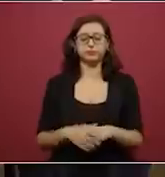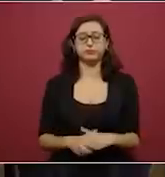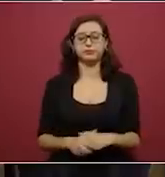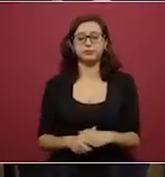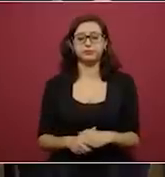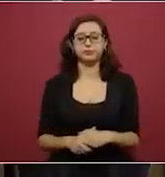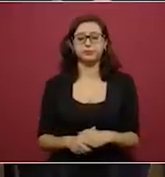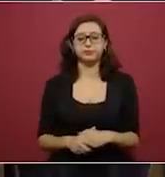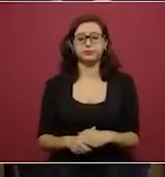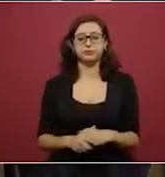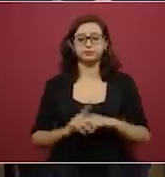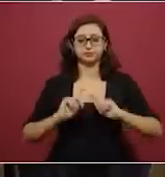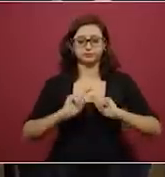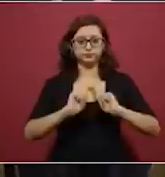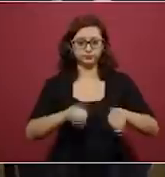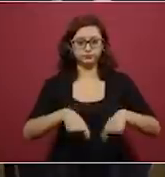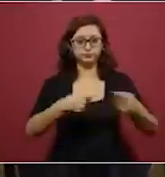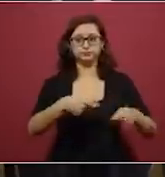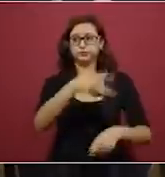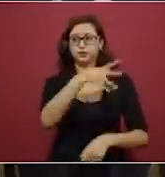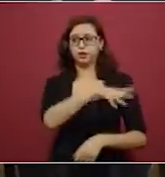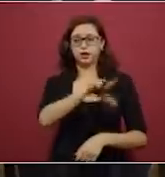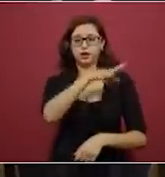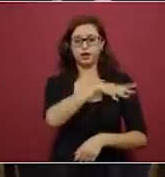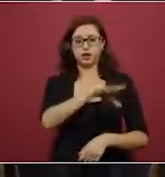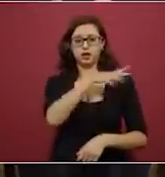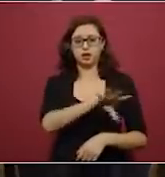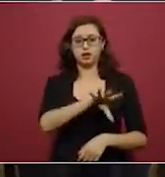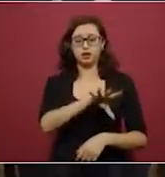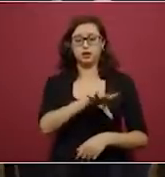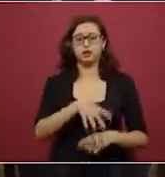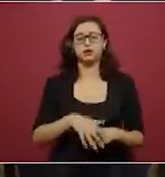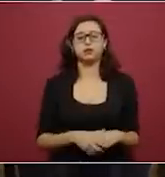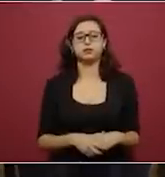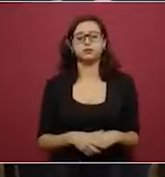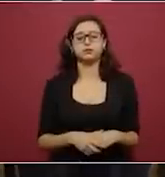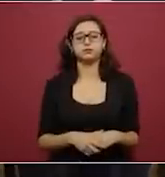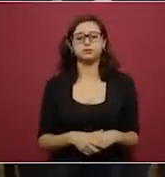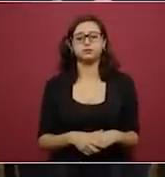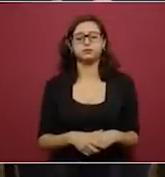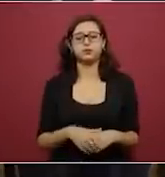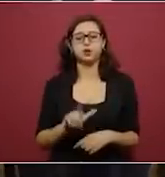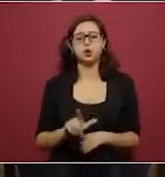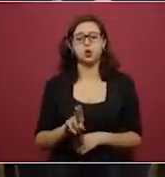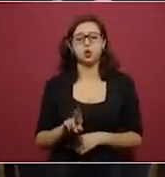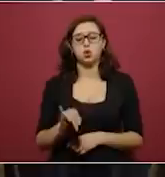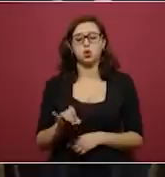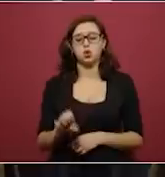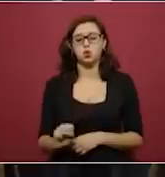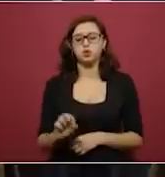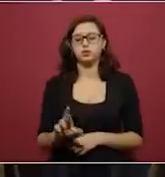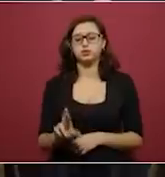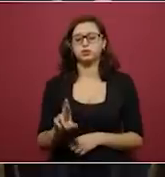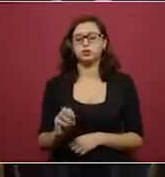quedará a cargo del general de brigada diplomado de estado mayor luis rodríguez